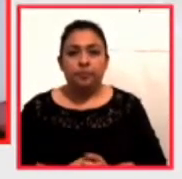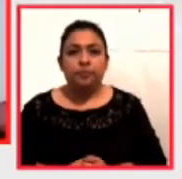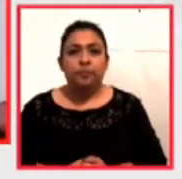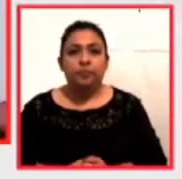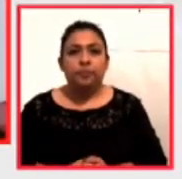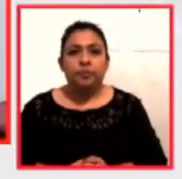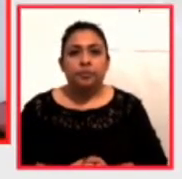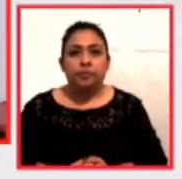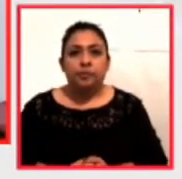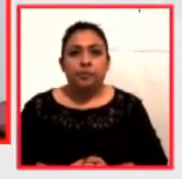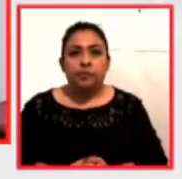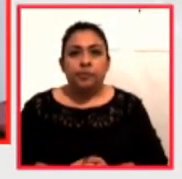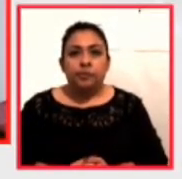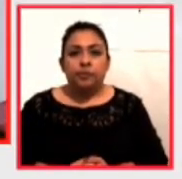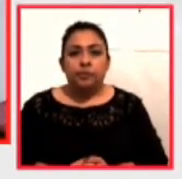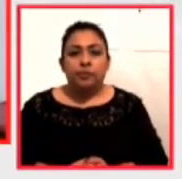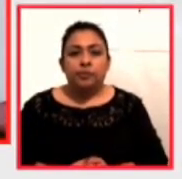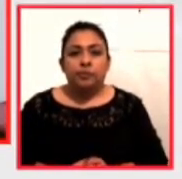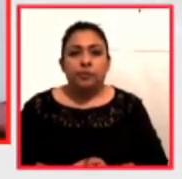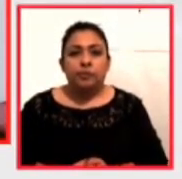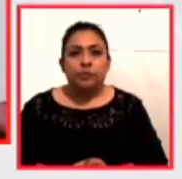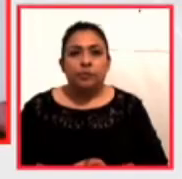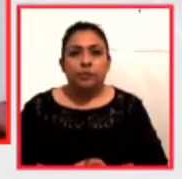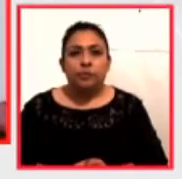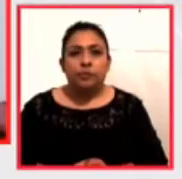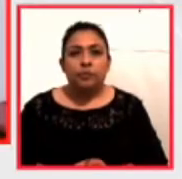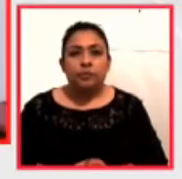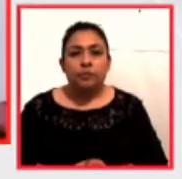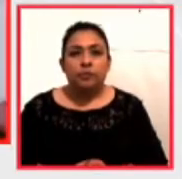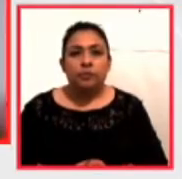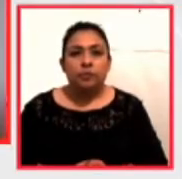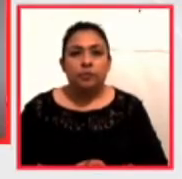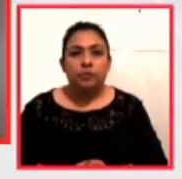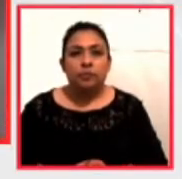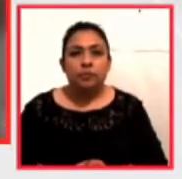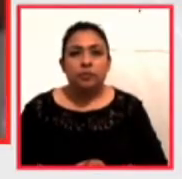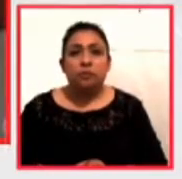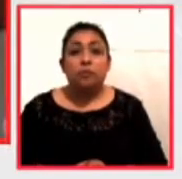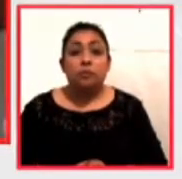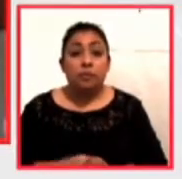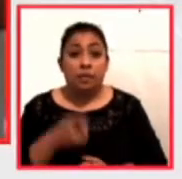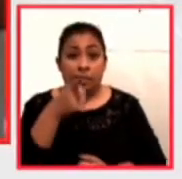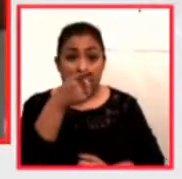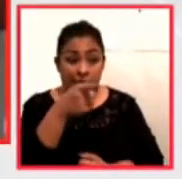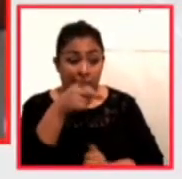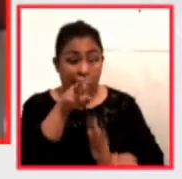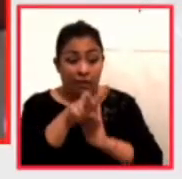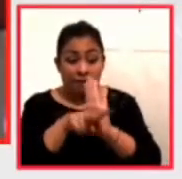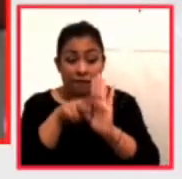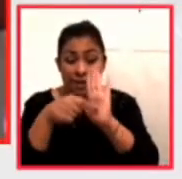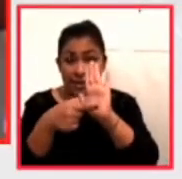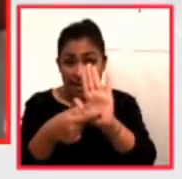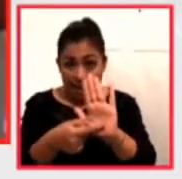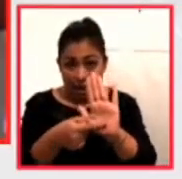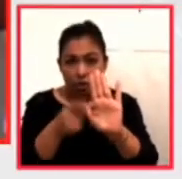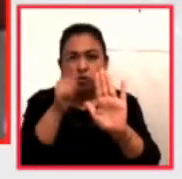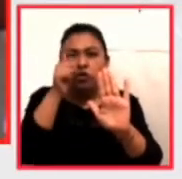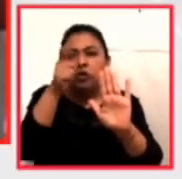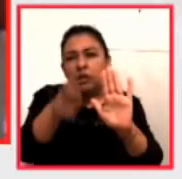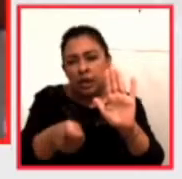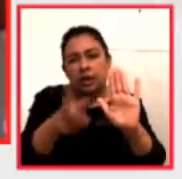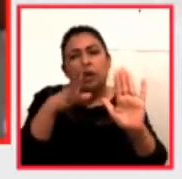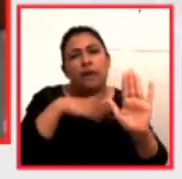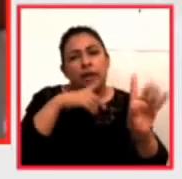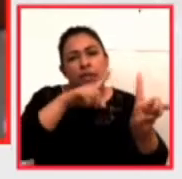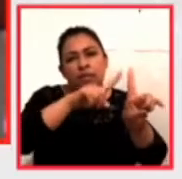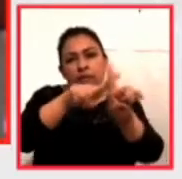ventana bien temprano. Y le dije que yo iba a venir a contarles unos cuentos. Y estas cápsulas consisten en una oferta muy variada